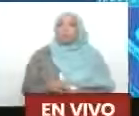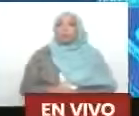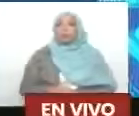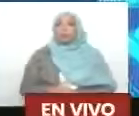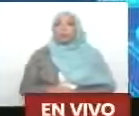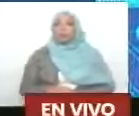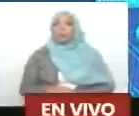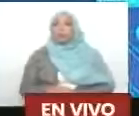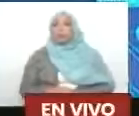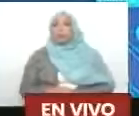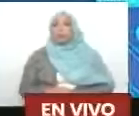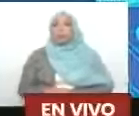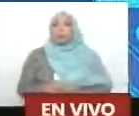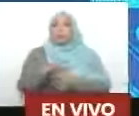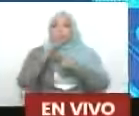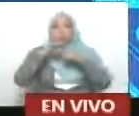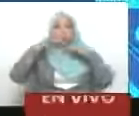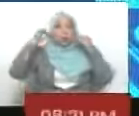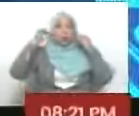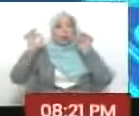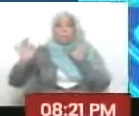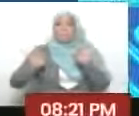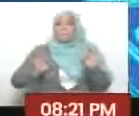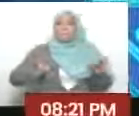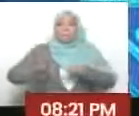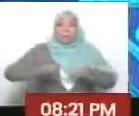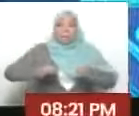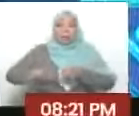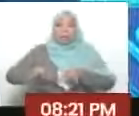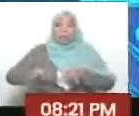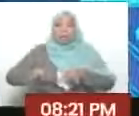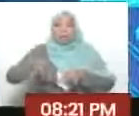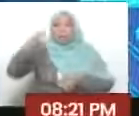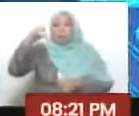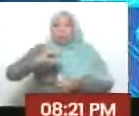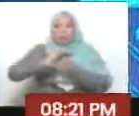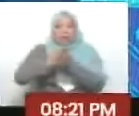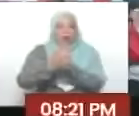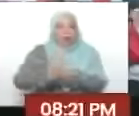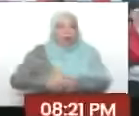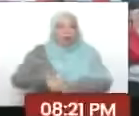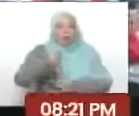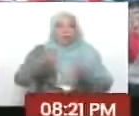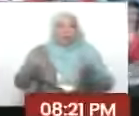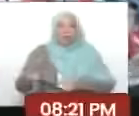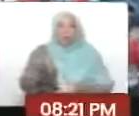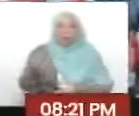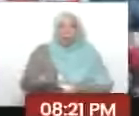por mucho que sonrías, prepárate para la pela que les vamos a dar el 28 de julio.